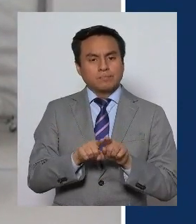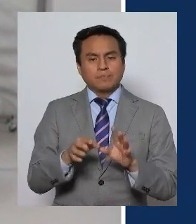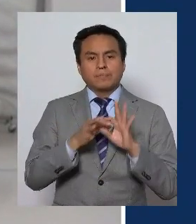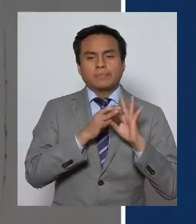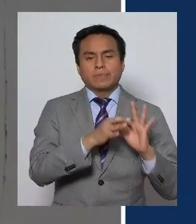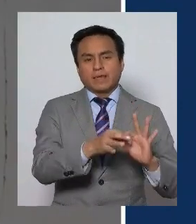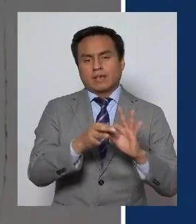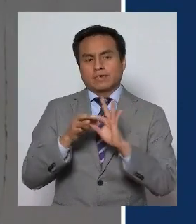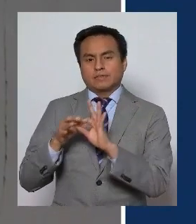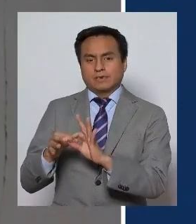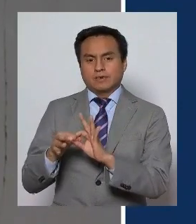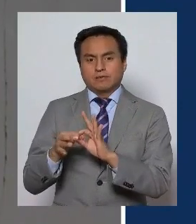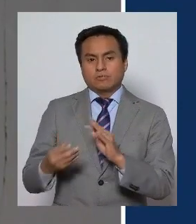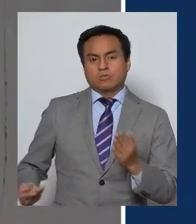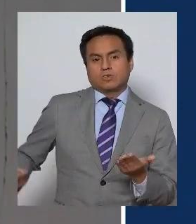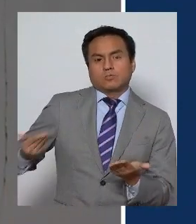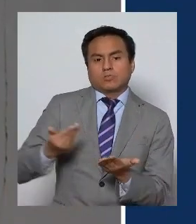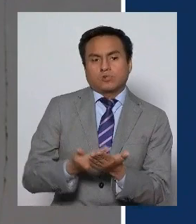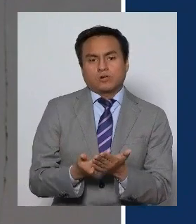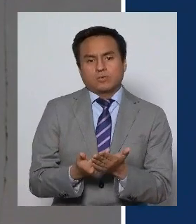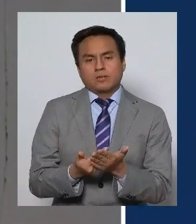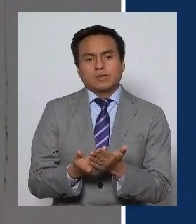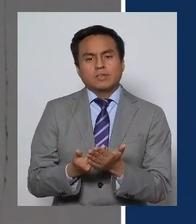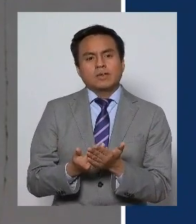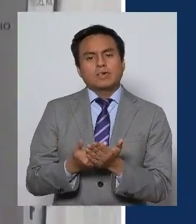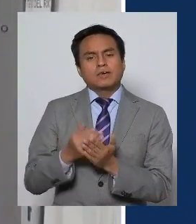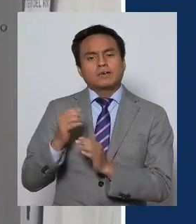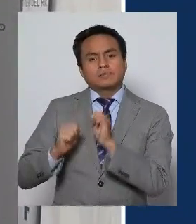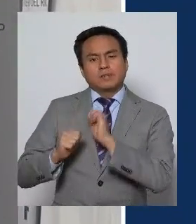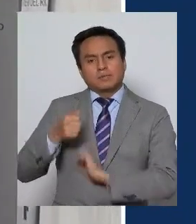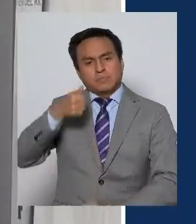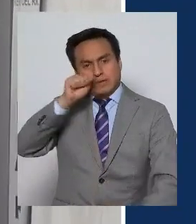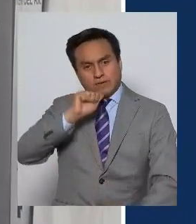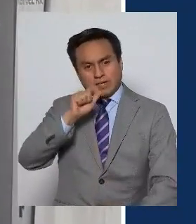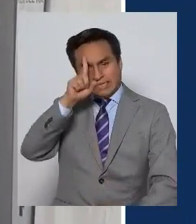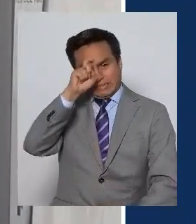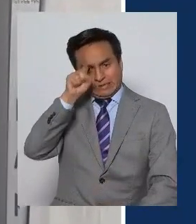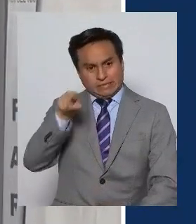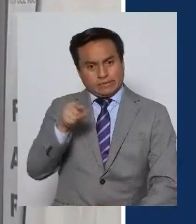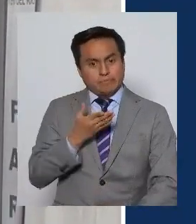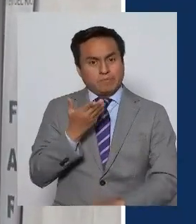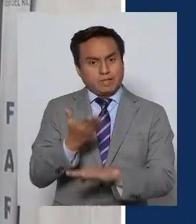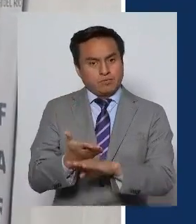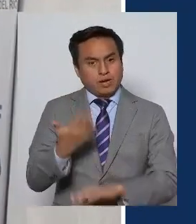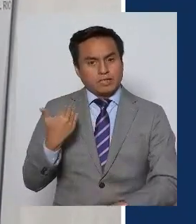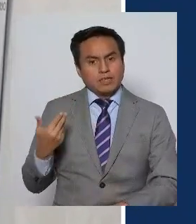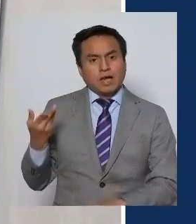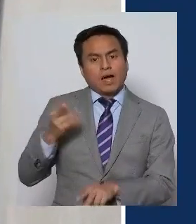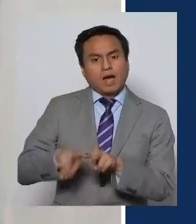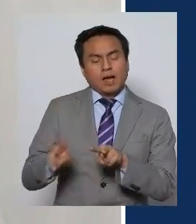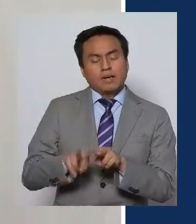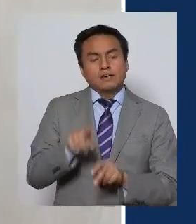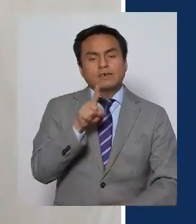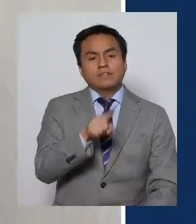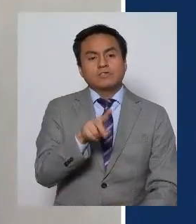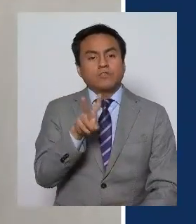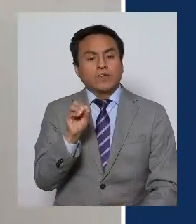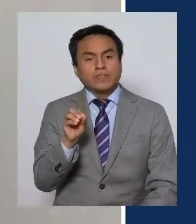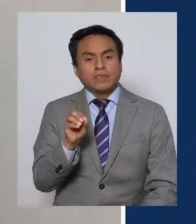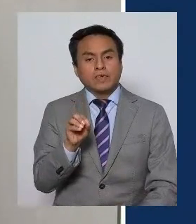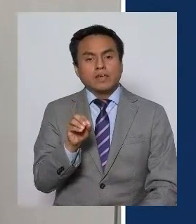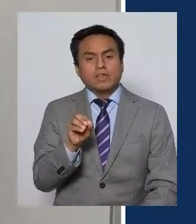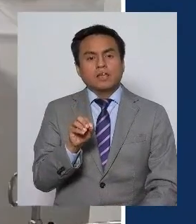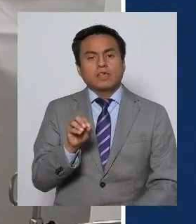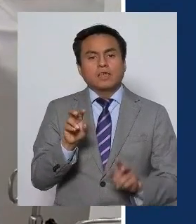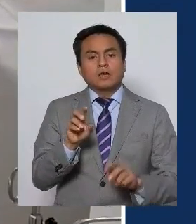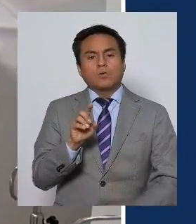agradecer la contribución en primer lugar del sector privado, al que le habíamos pedido que aportara 120 unidades